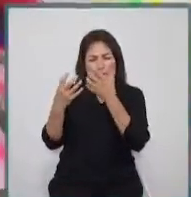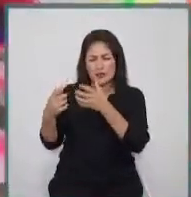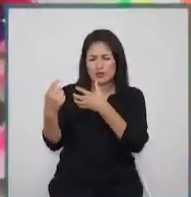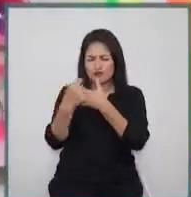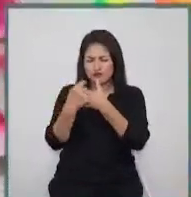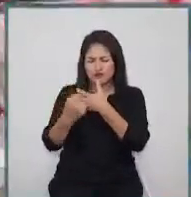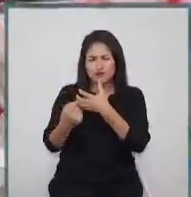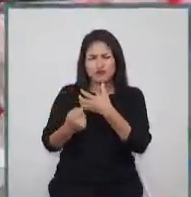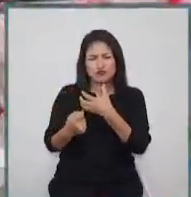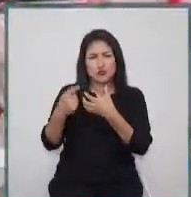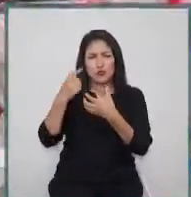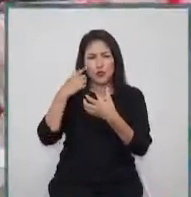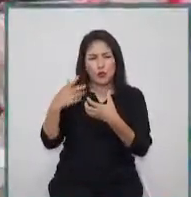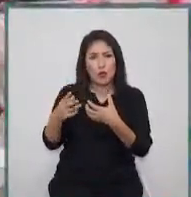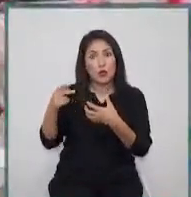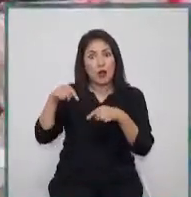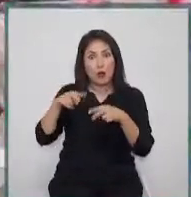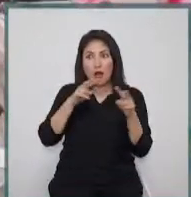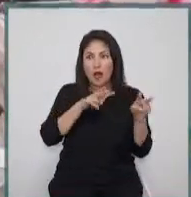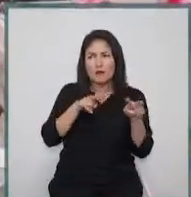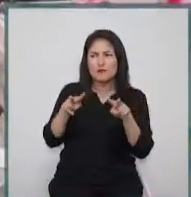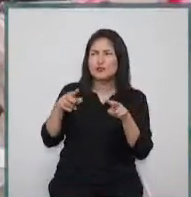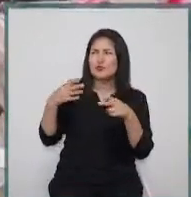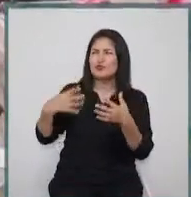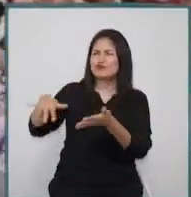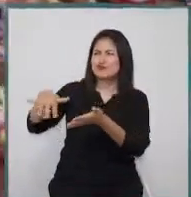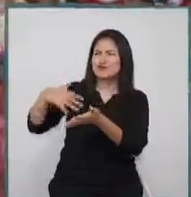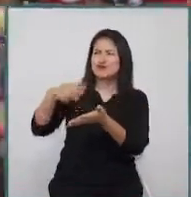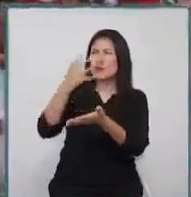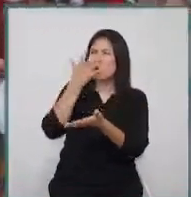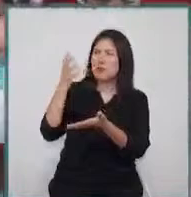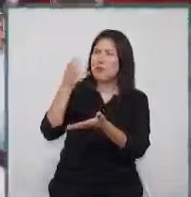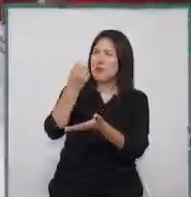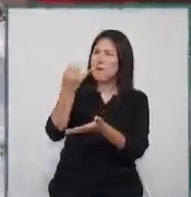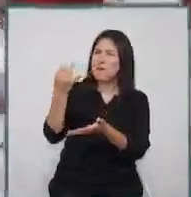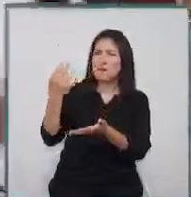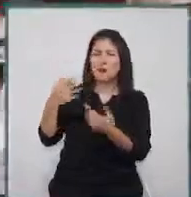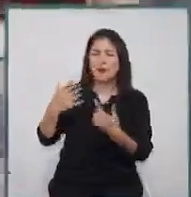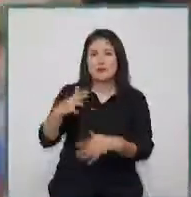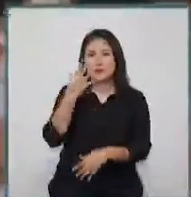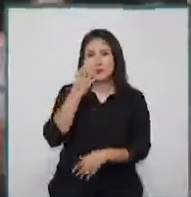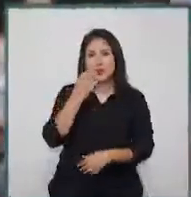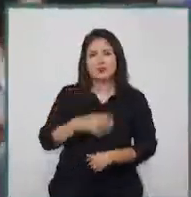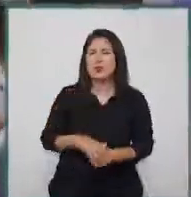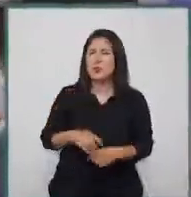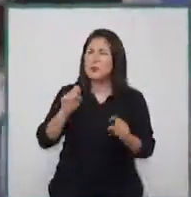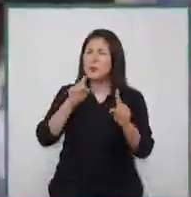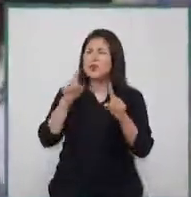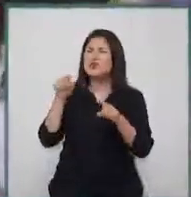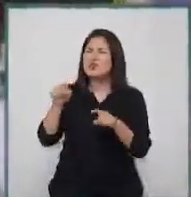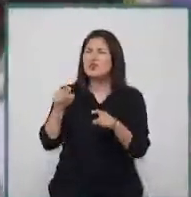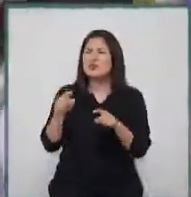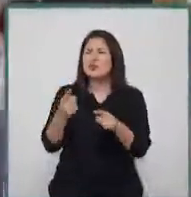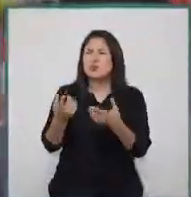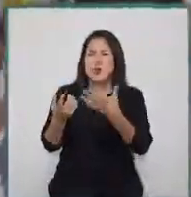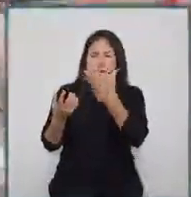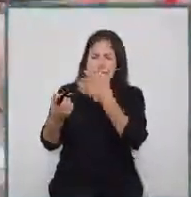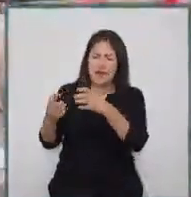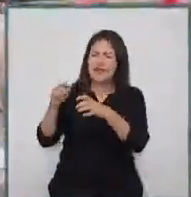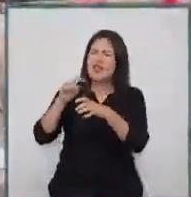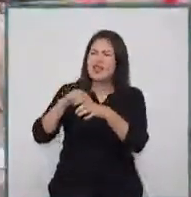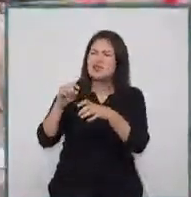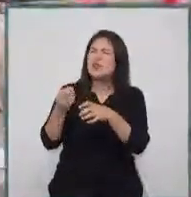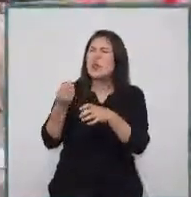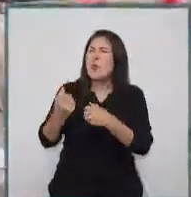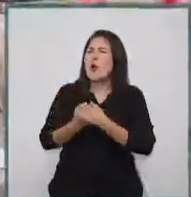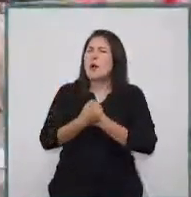las máscaras que muchos se ven y han sido muy vistosas aquí en la festividad de la Virgen de la Candelaria. ¿Cómo así es que nace este amor